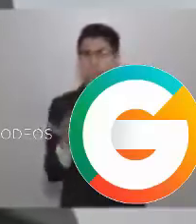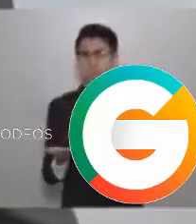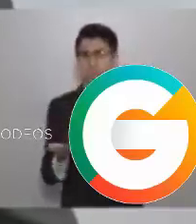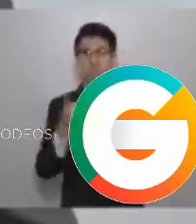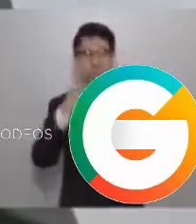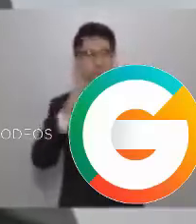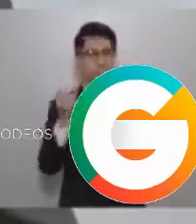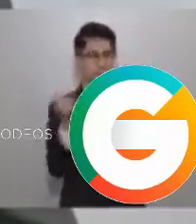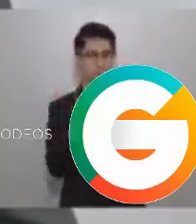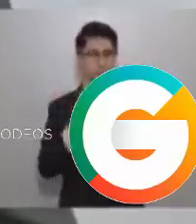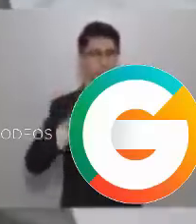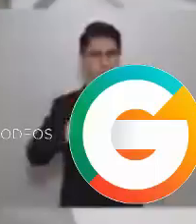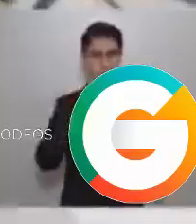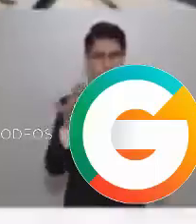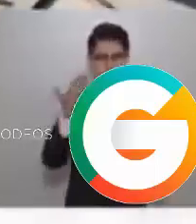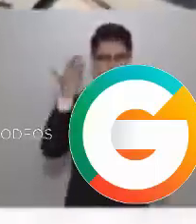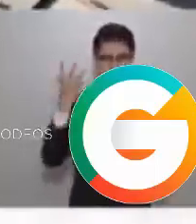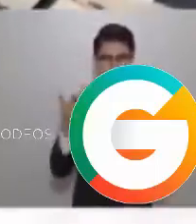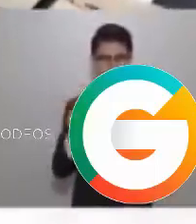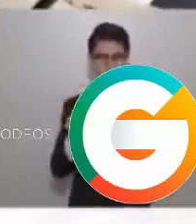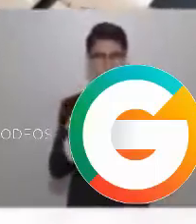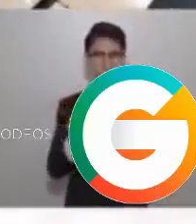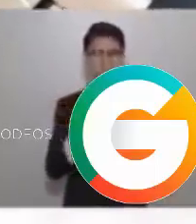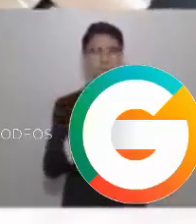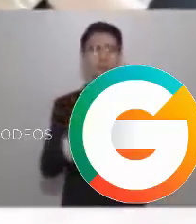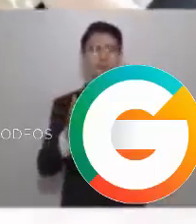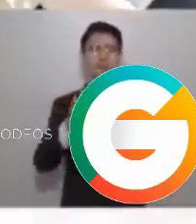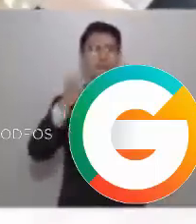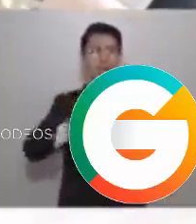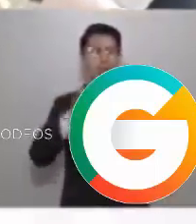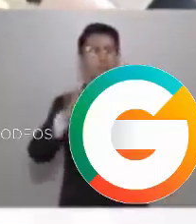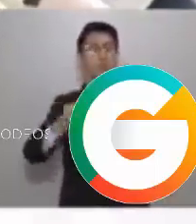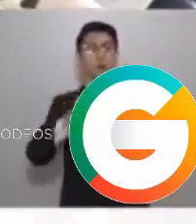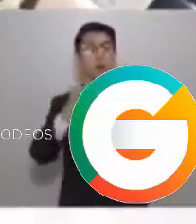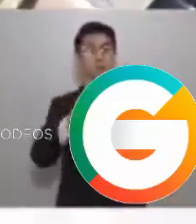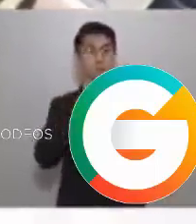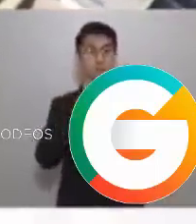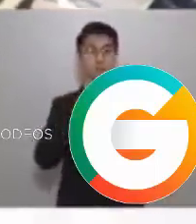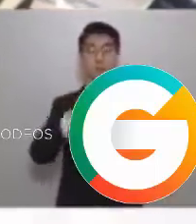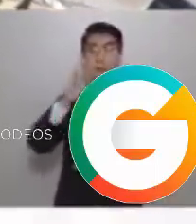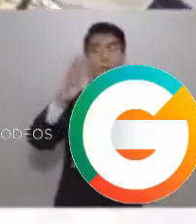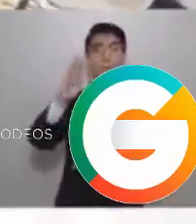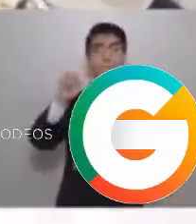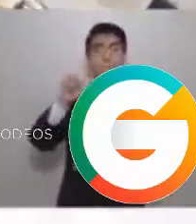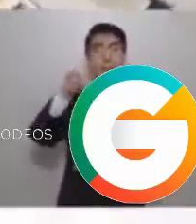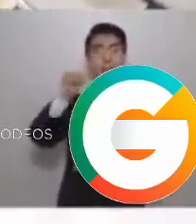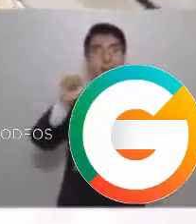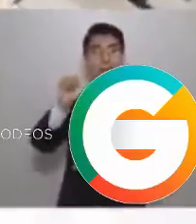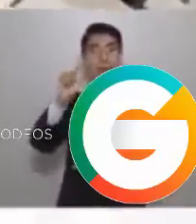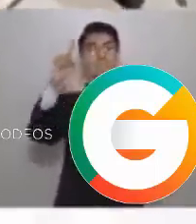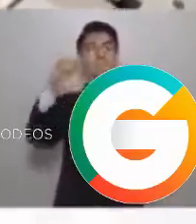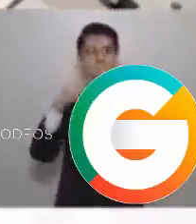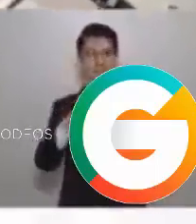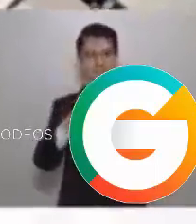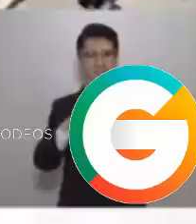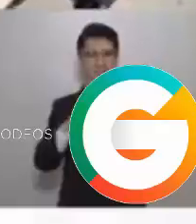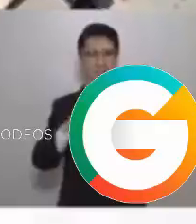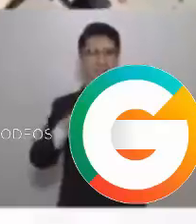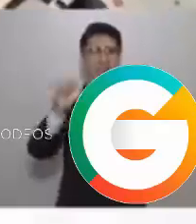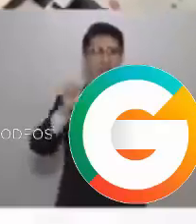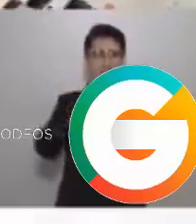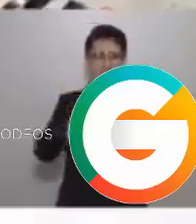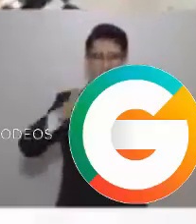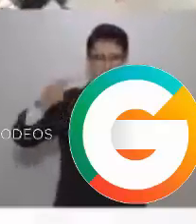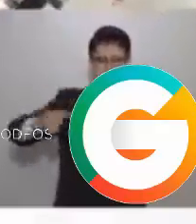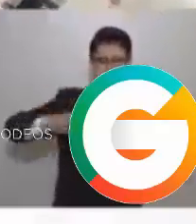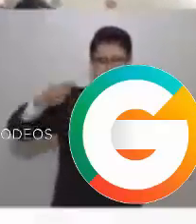que tratamos en la mesa de seguridad, las medidas de coordinación para poder reforzar la seguridad y garantizar la seguridad de los participantes que vienen